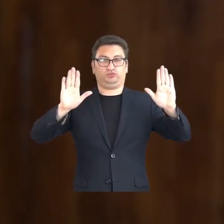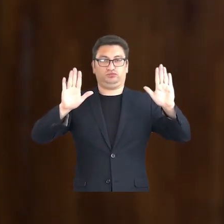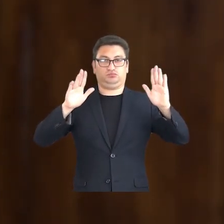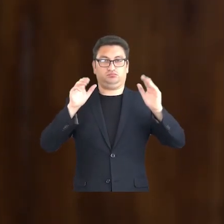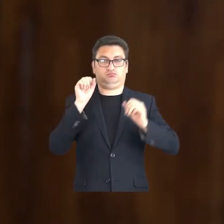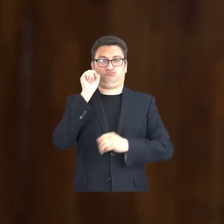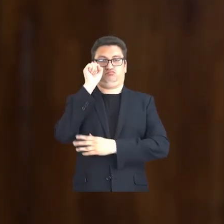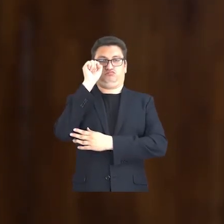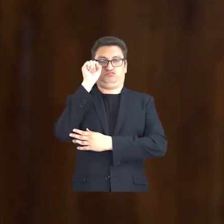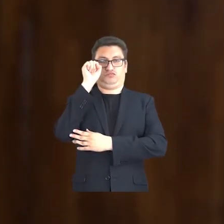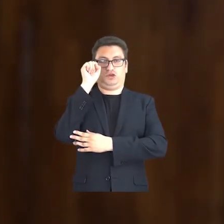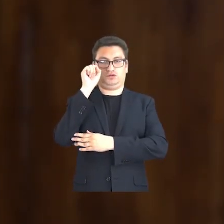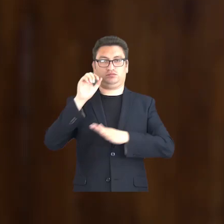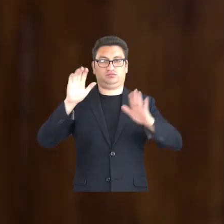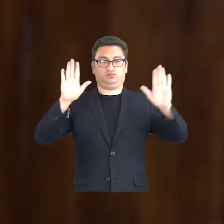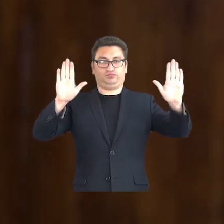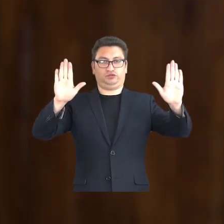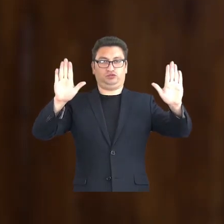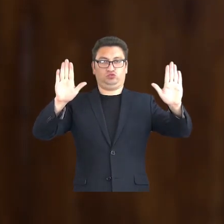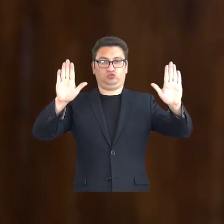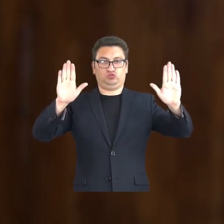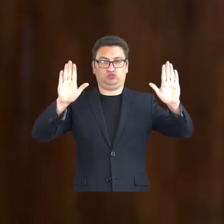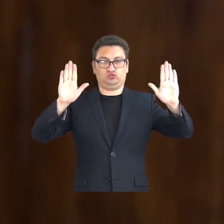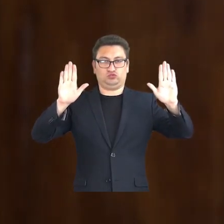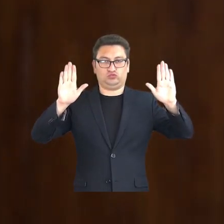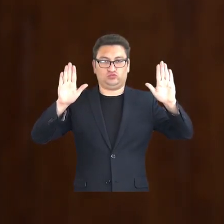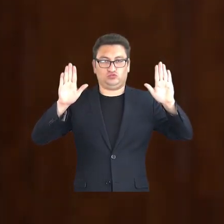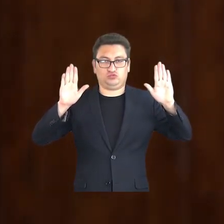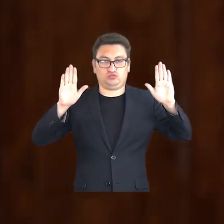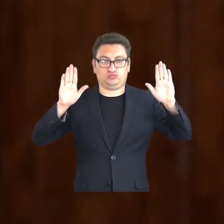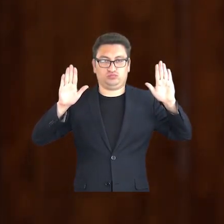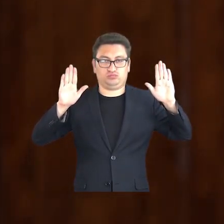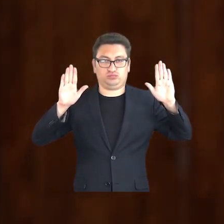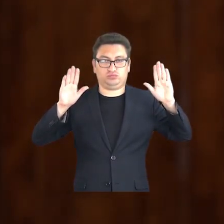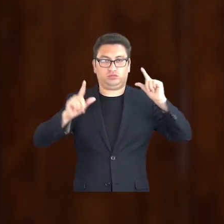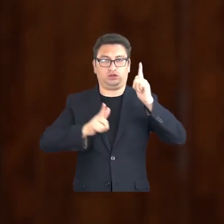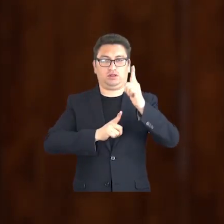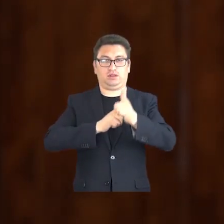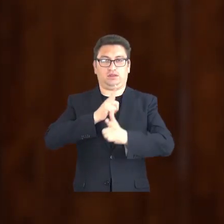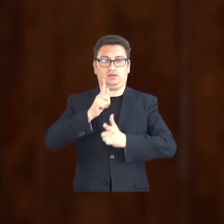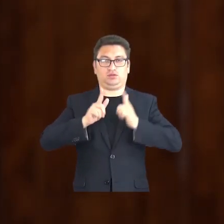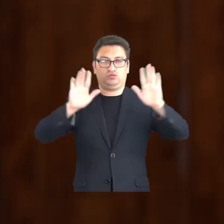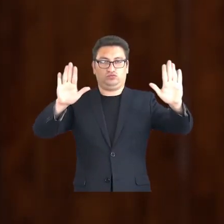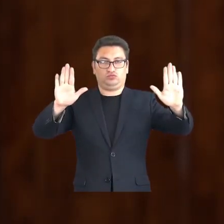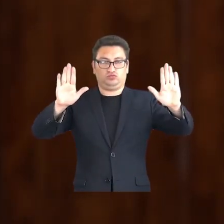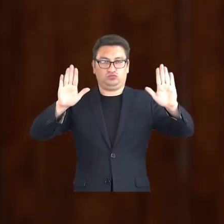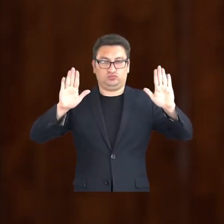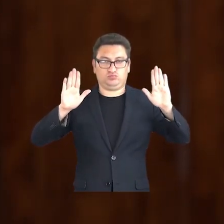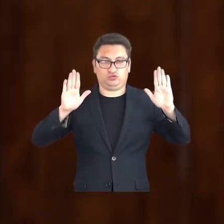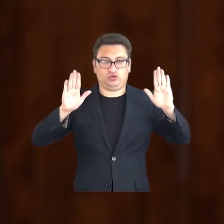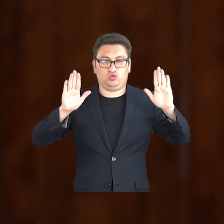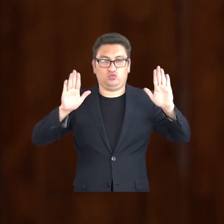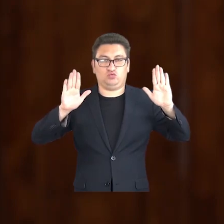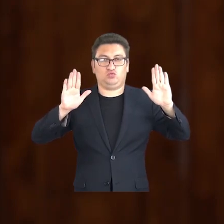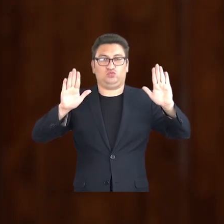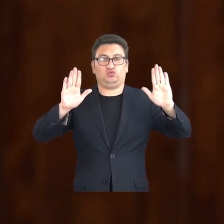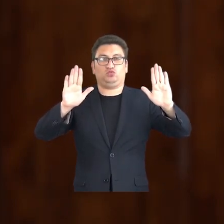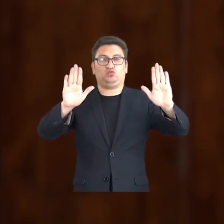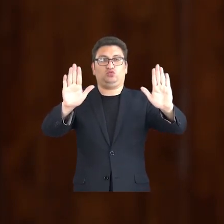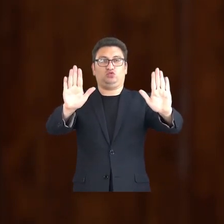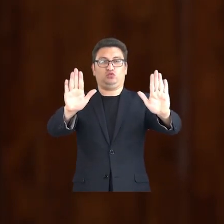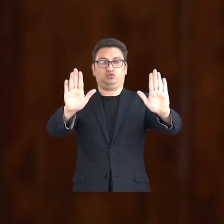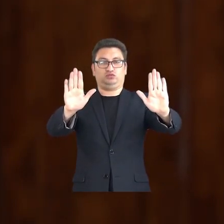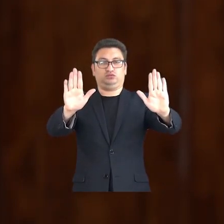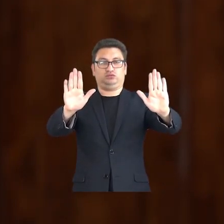pared. Manteniendo el cuerpo recto en todo momento, acércate lentamente hacia la pared doblando los codos. Luego